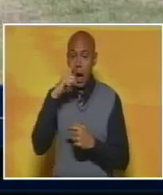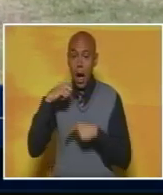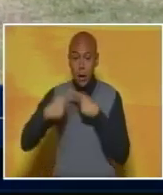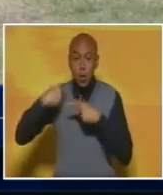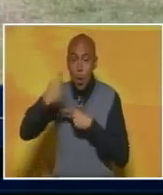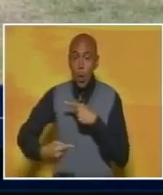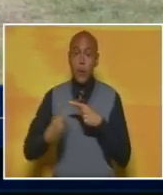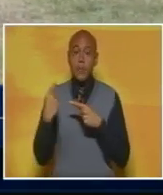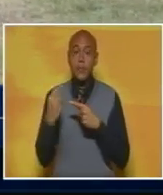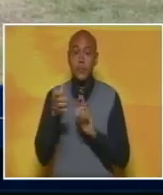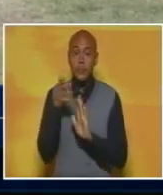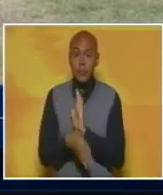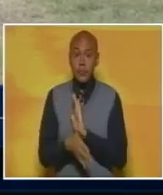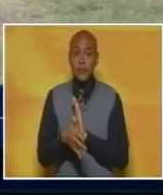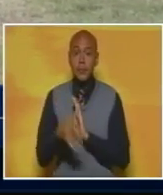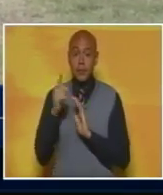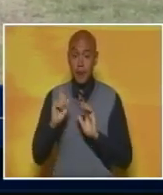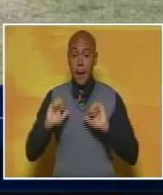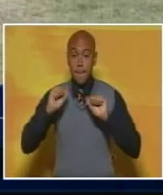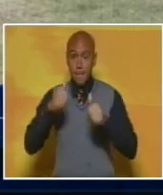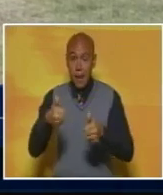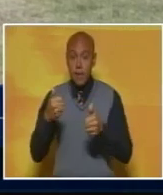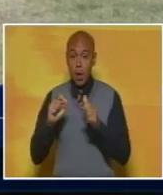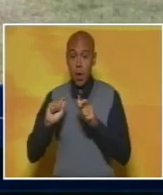el momento de que